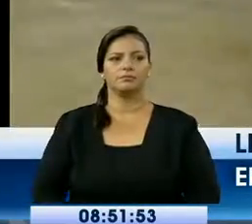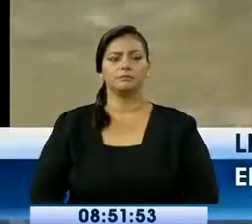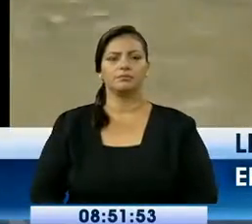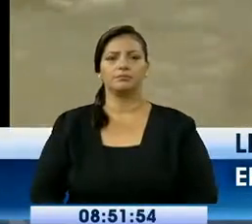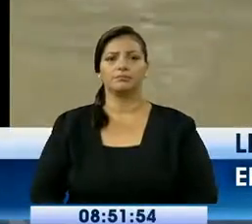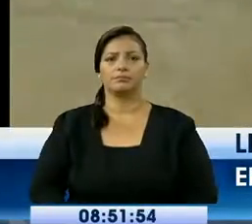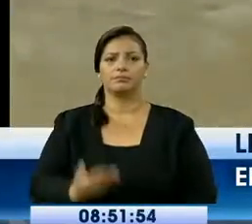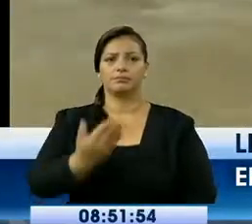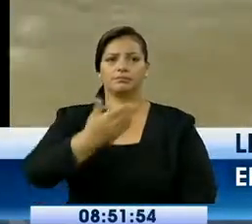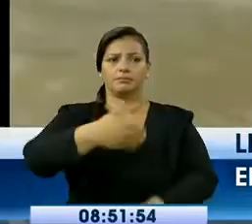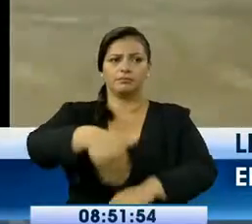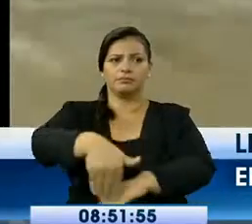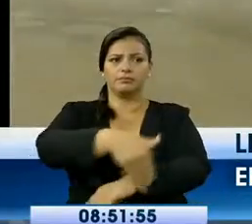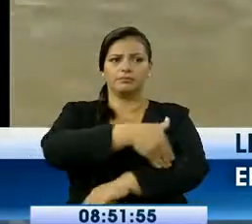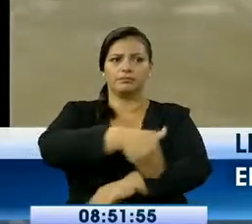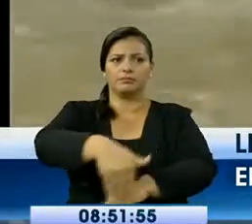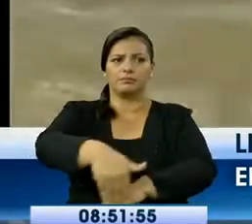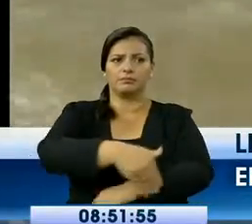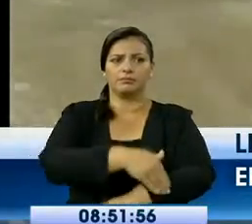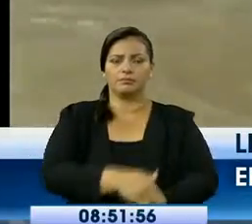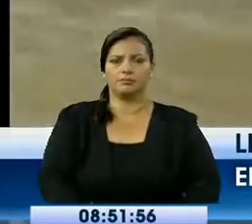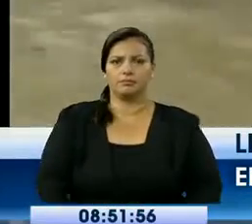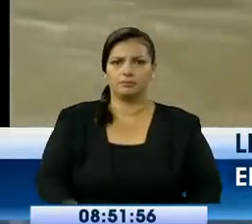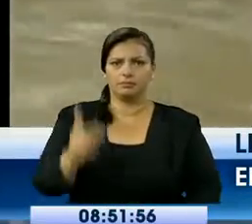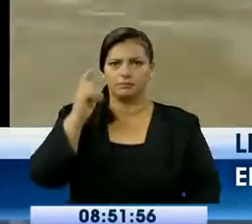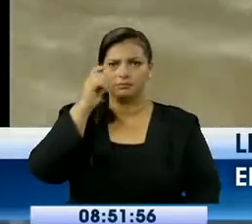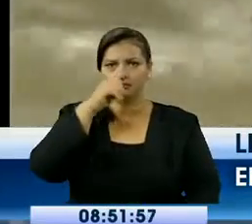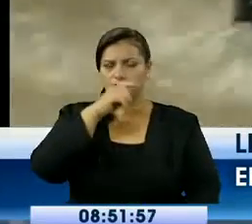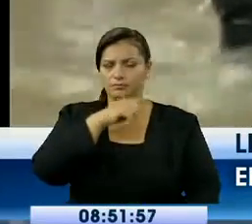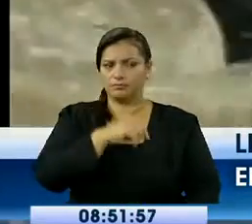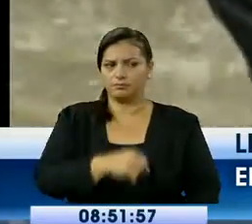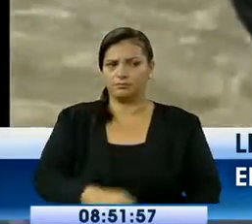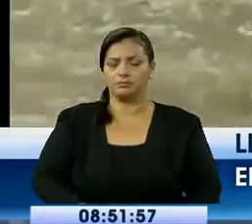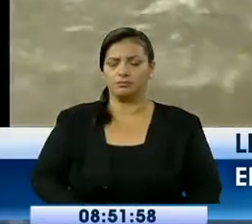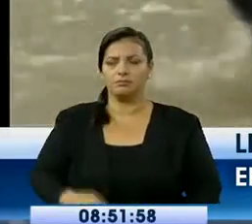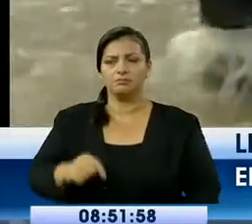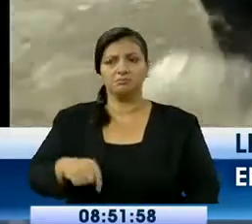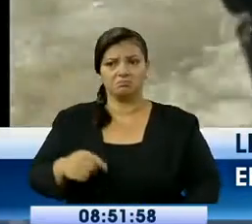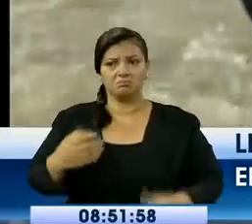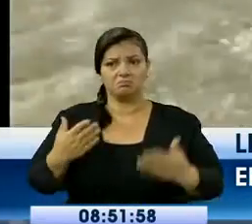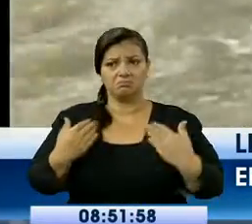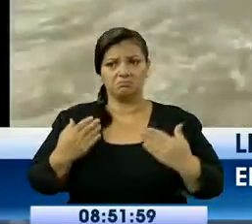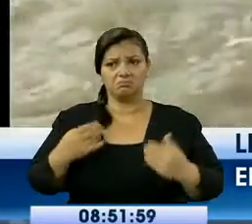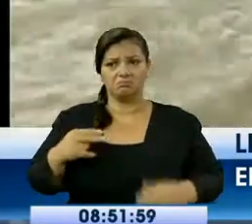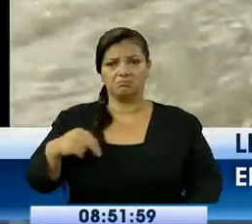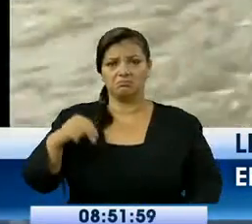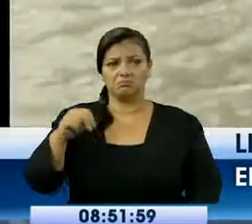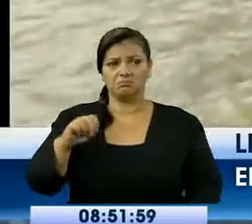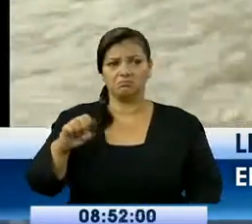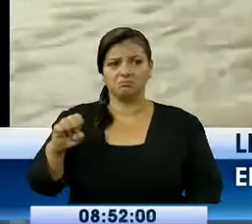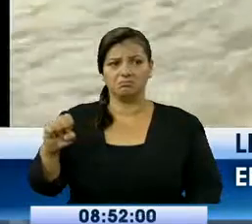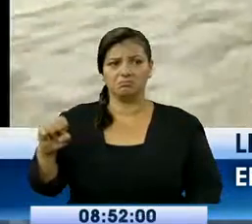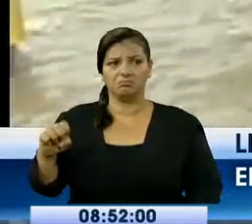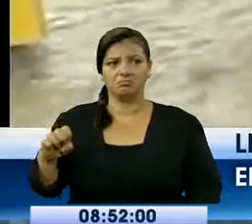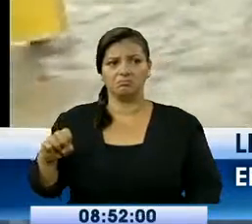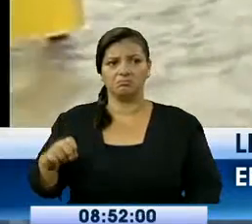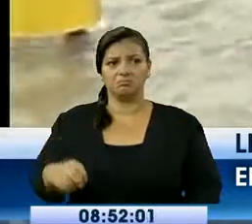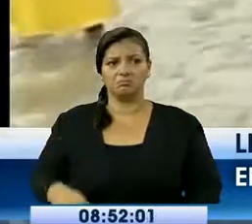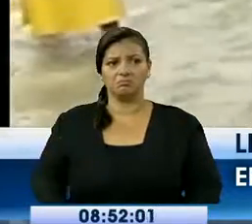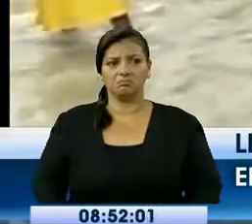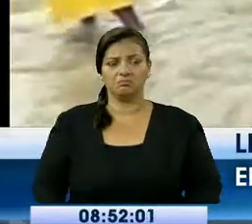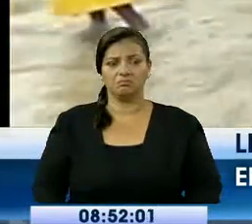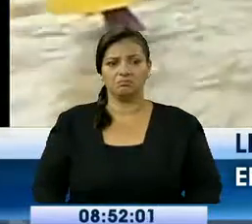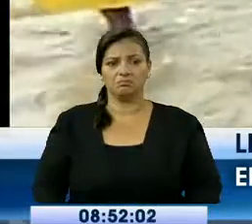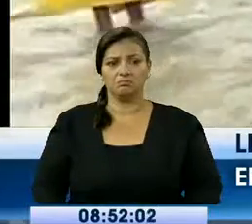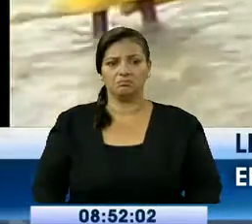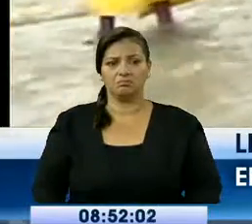calle. Y sí, esto está ocurriendo en la ciudad de Guayaquil, al noroeste de la urbe, del puerto